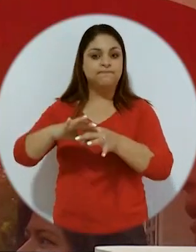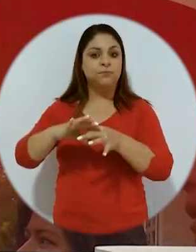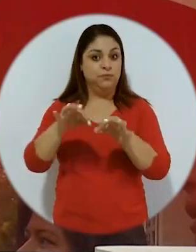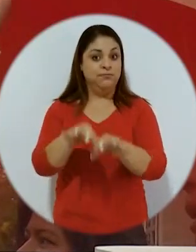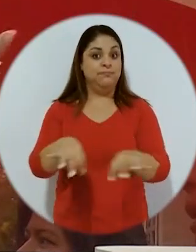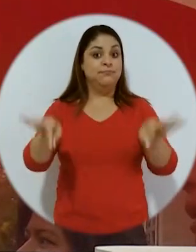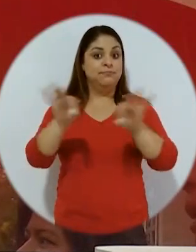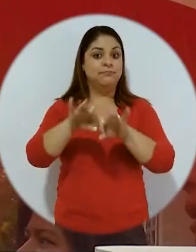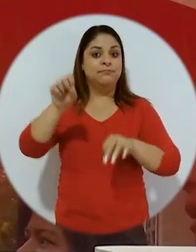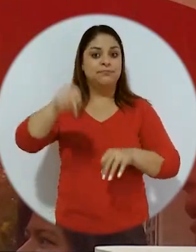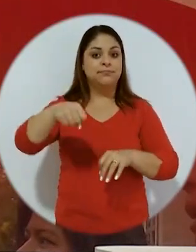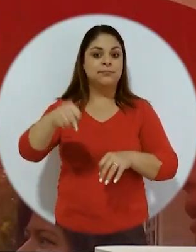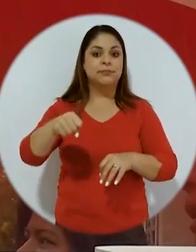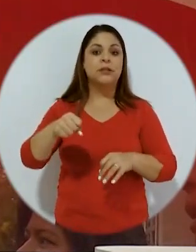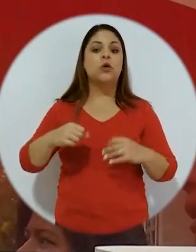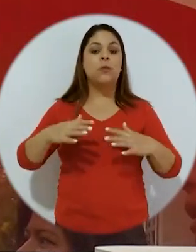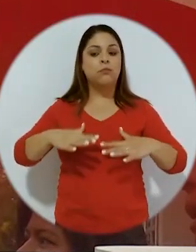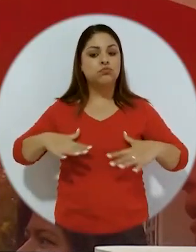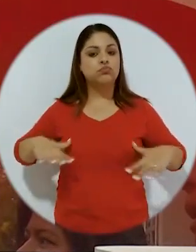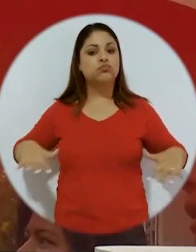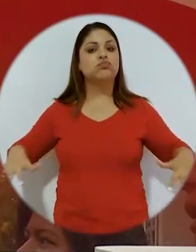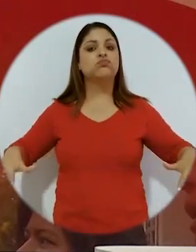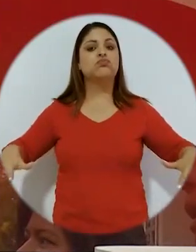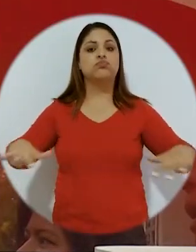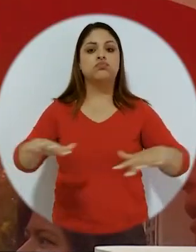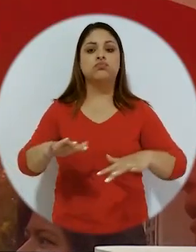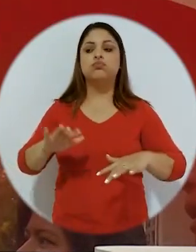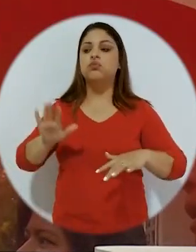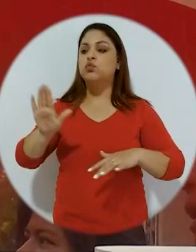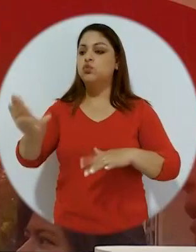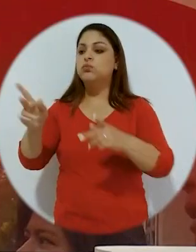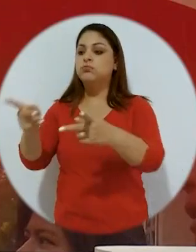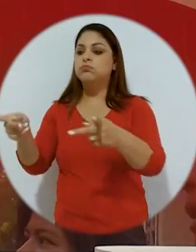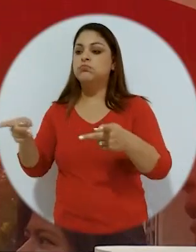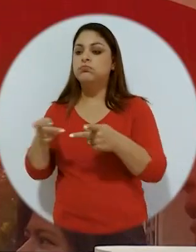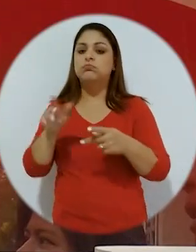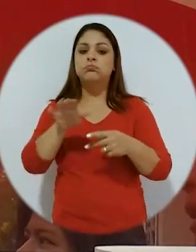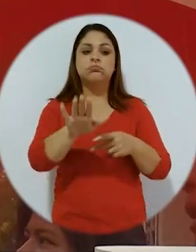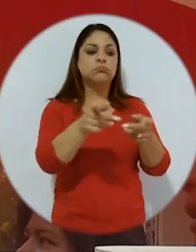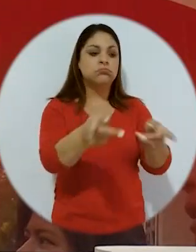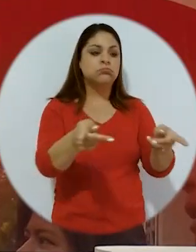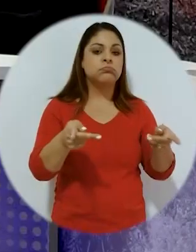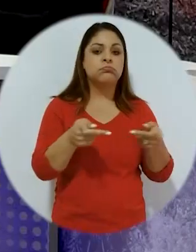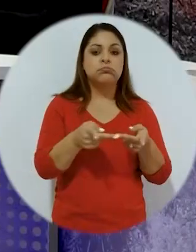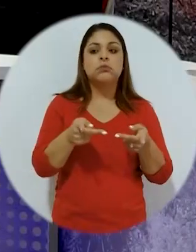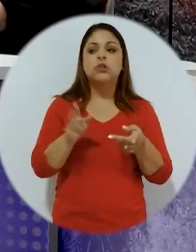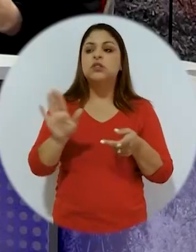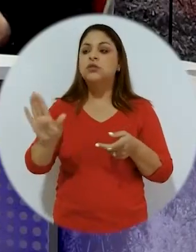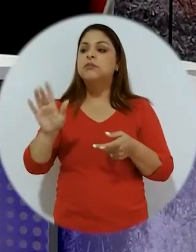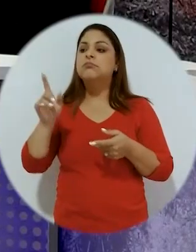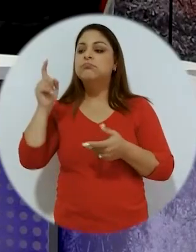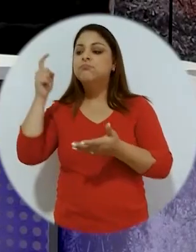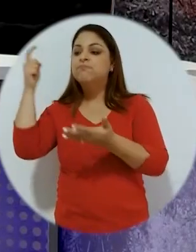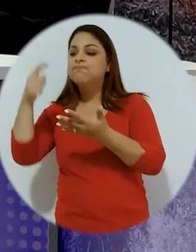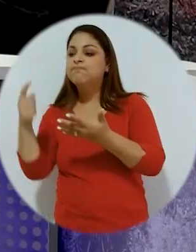importantes, crear un ecosistema donde cada quien sepa qué es el papel que necesita desarrollar para dar como los aportes